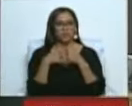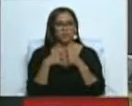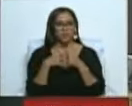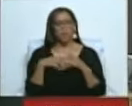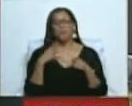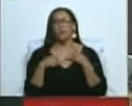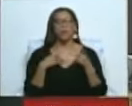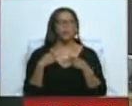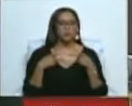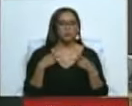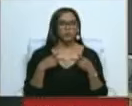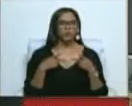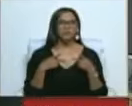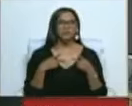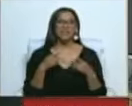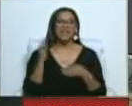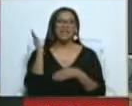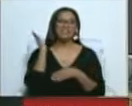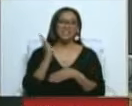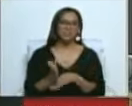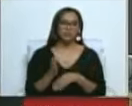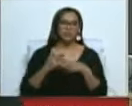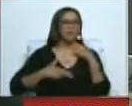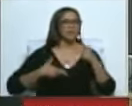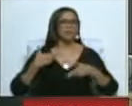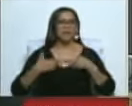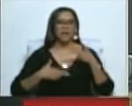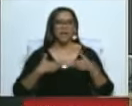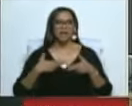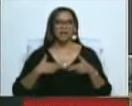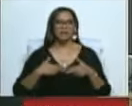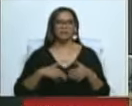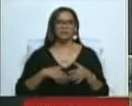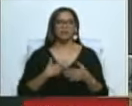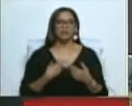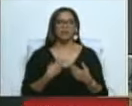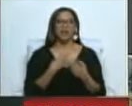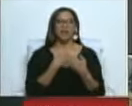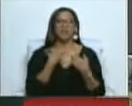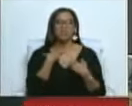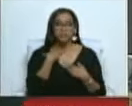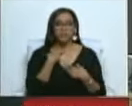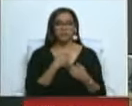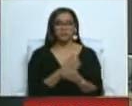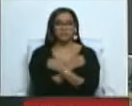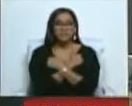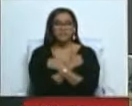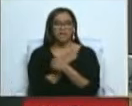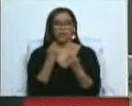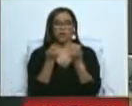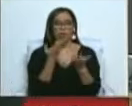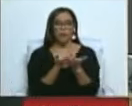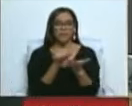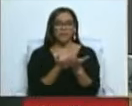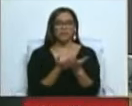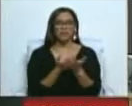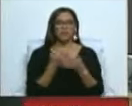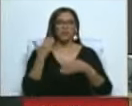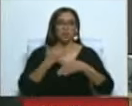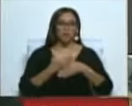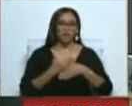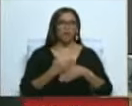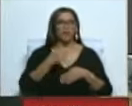producto de las sanciones criminales, de la asfixia económica, del bloqueo brutal, ese pueblo es un